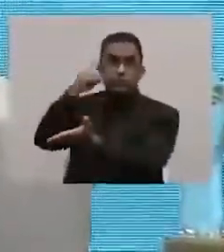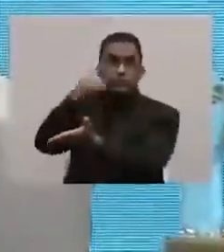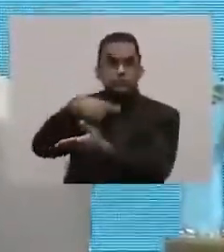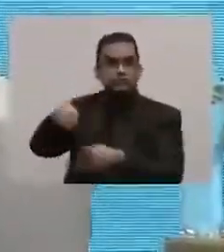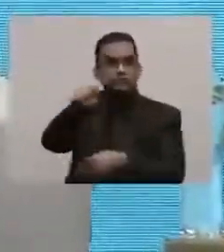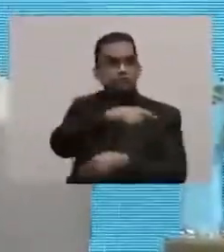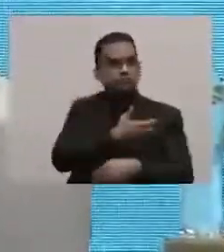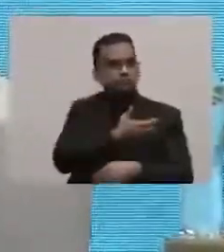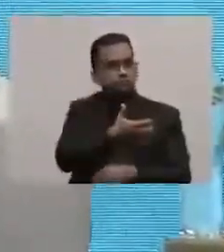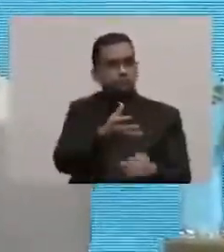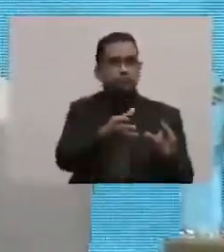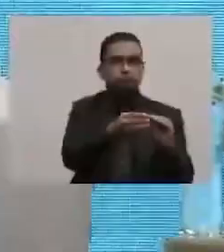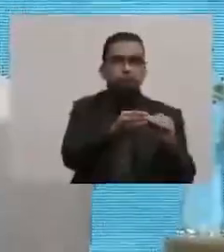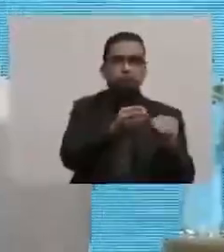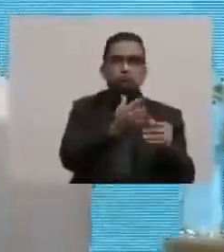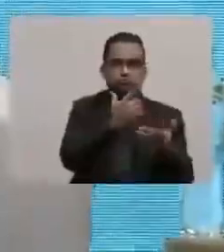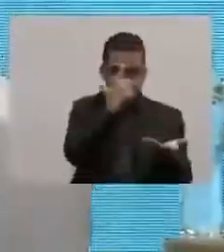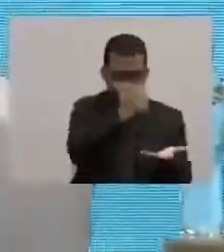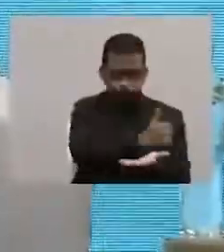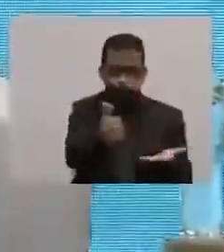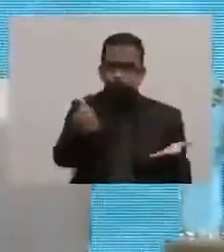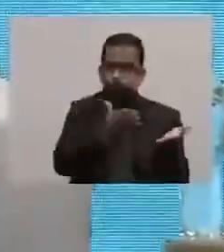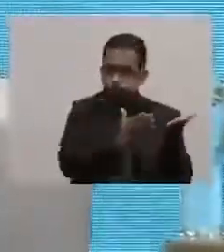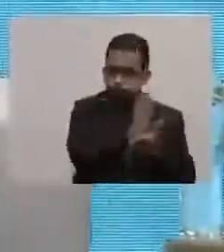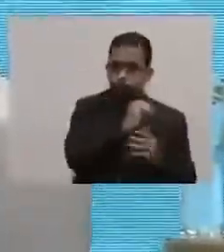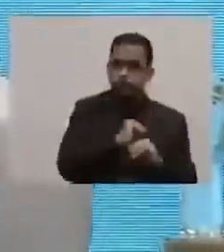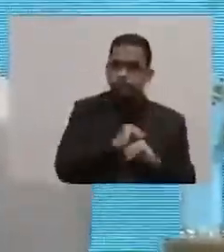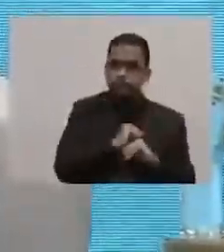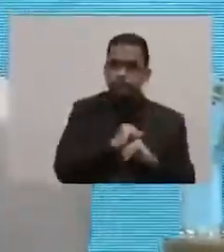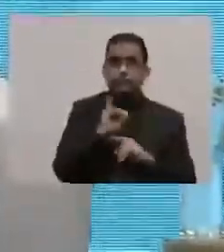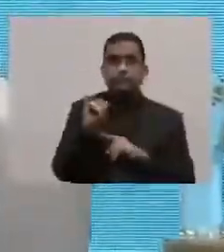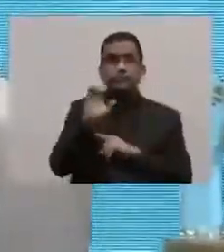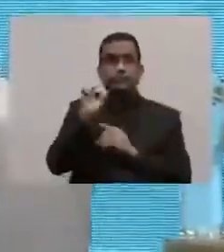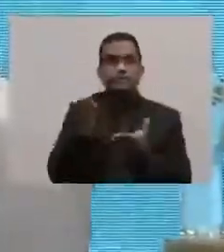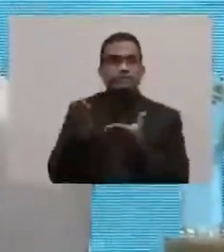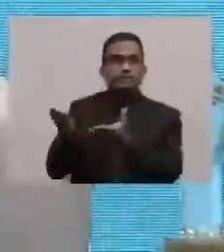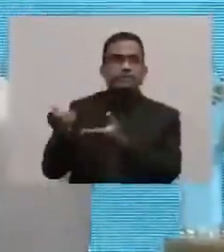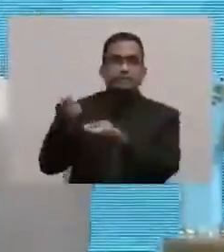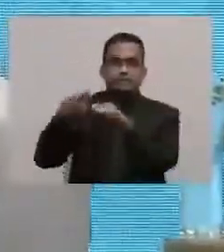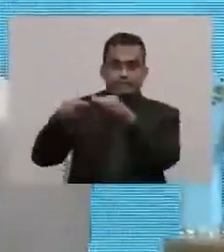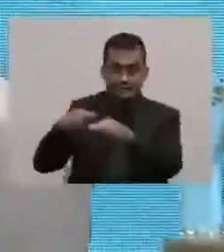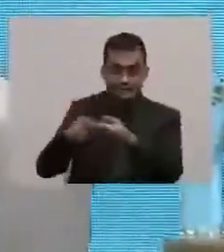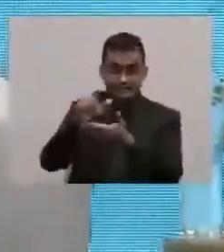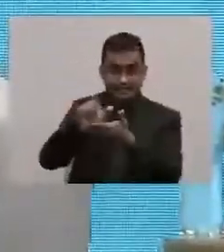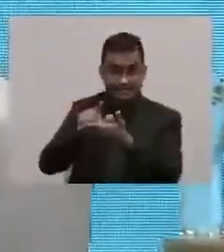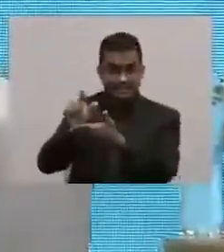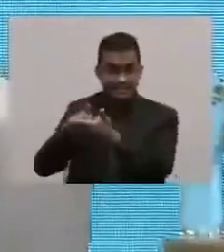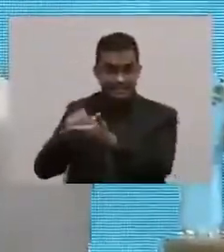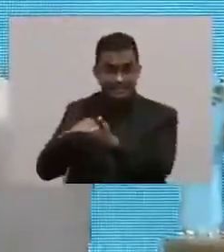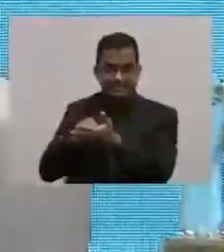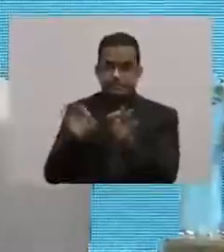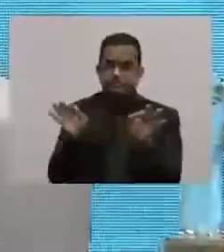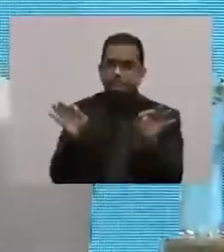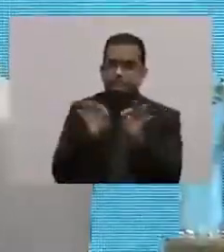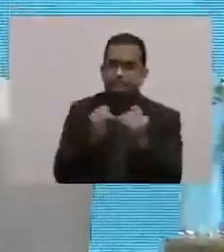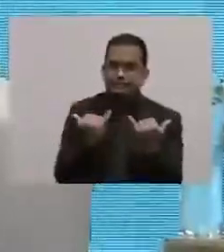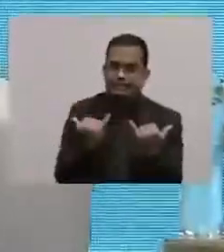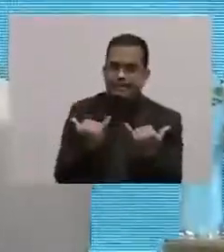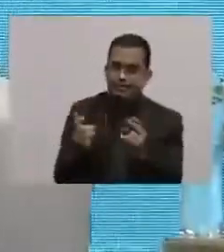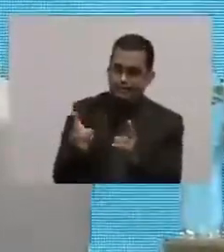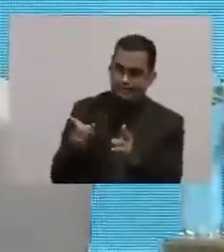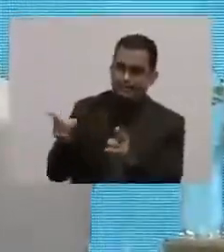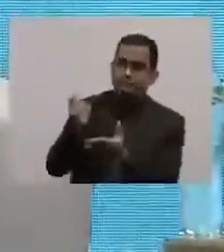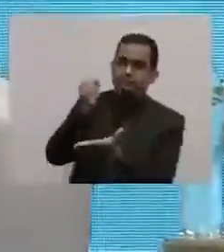de expresión. La Junta ha hecho su tarea al presentar el proyecto de modificación de tales leyes y es imprescindible que se